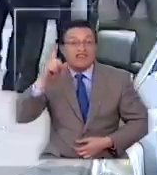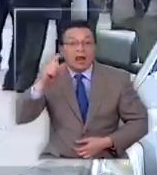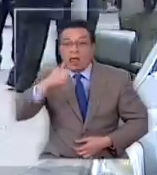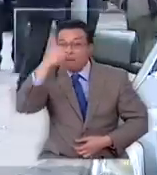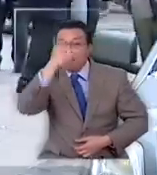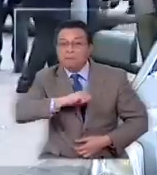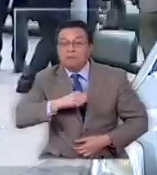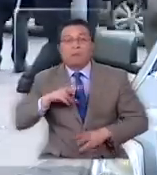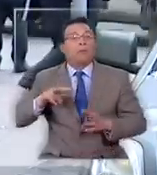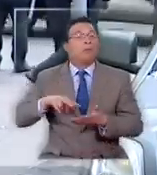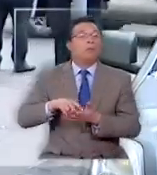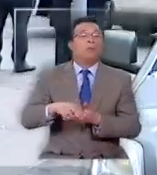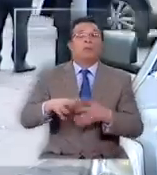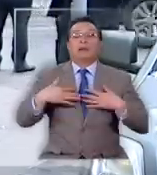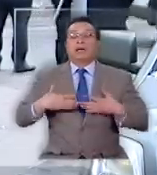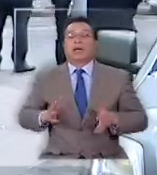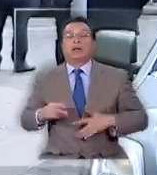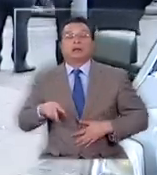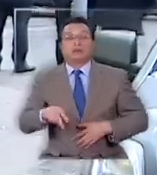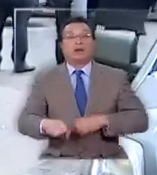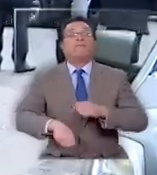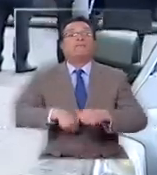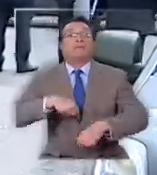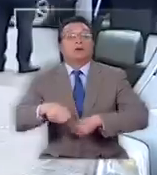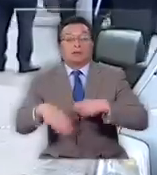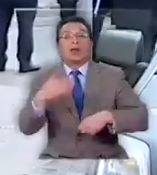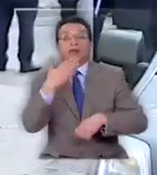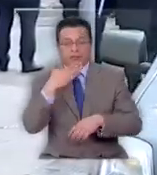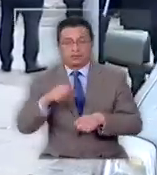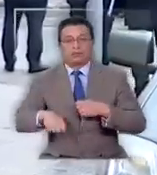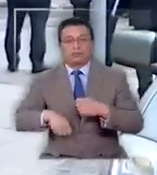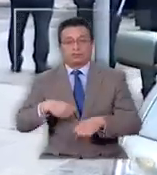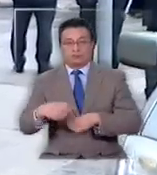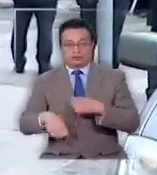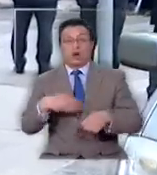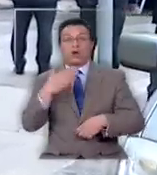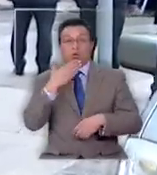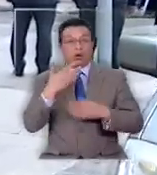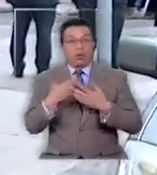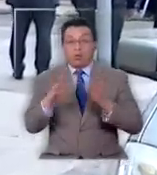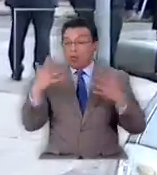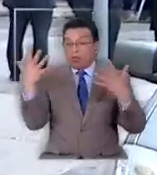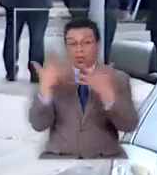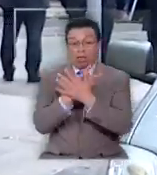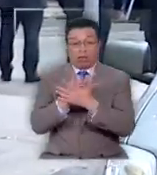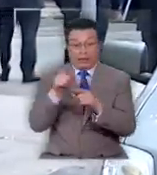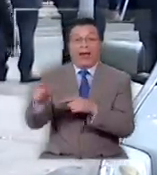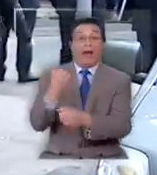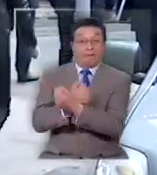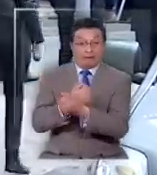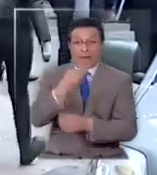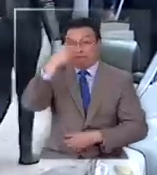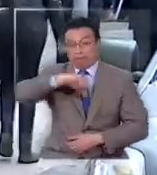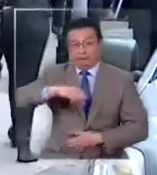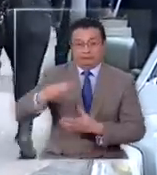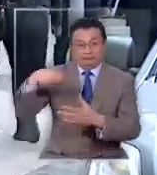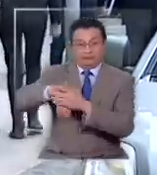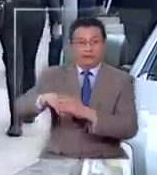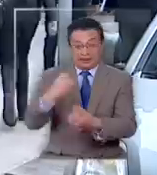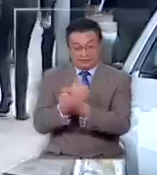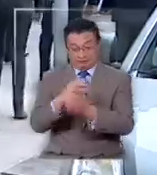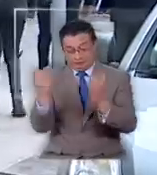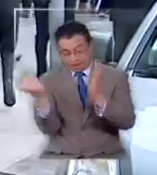con bicicletas bicicletas también que son convencionales que pasan desapercibidas no son con el logo de